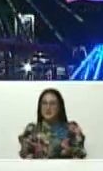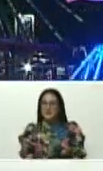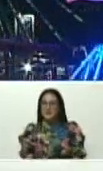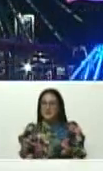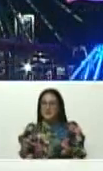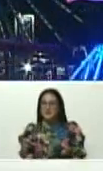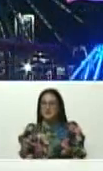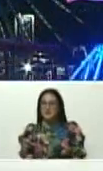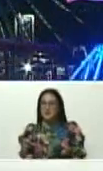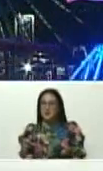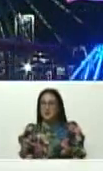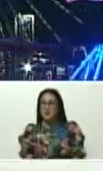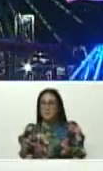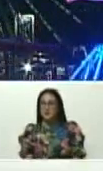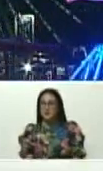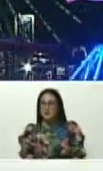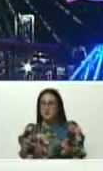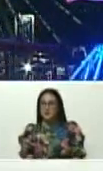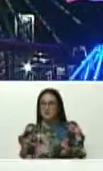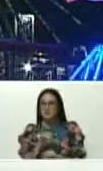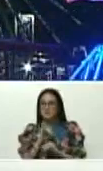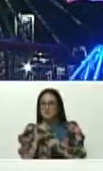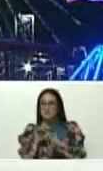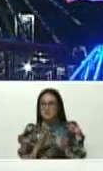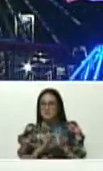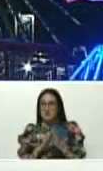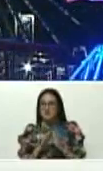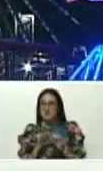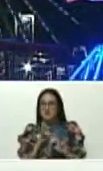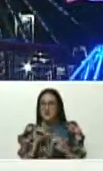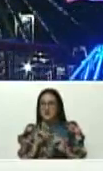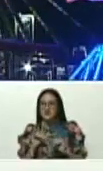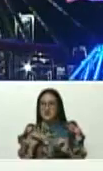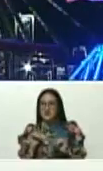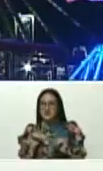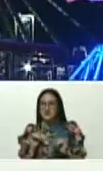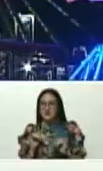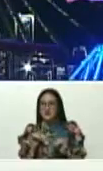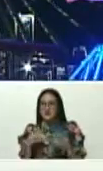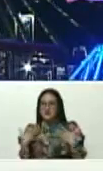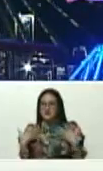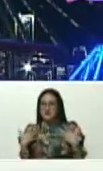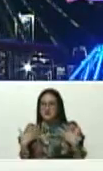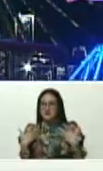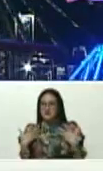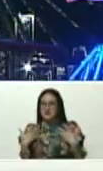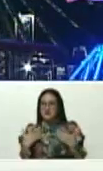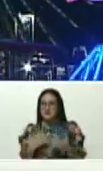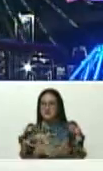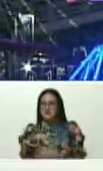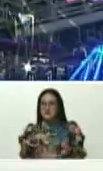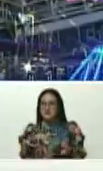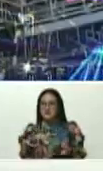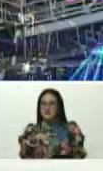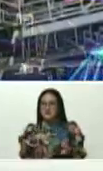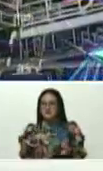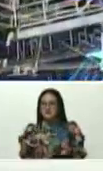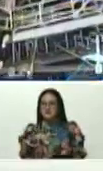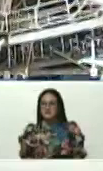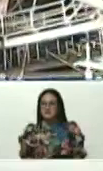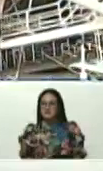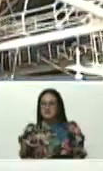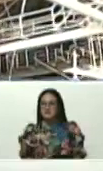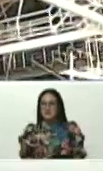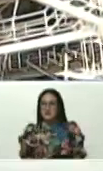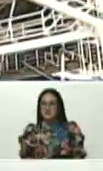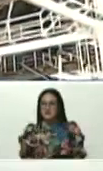viviendo la máxima felicidad posible. Conceptos bolivarianos y chavistas, conceptos